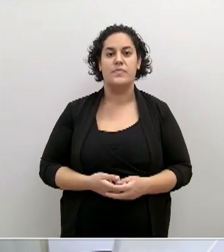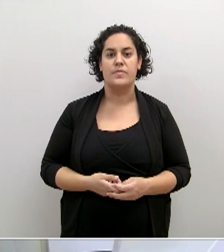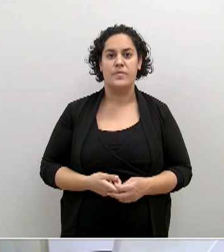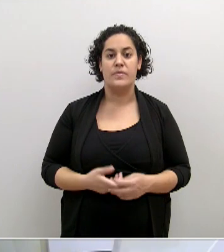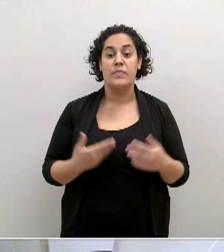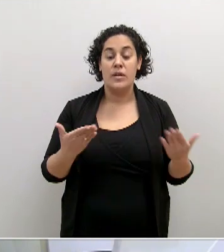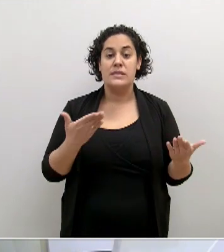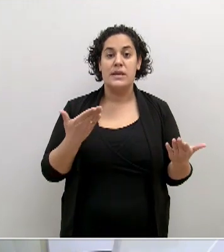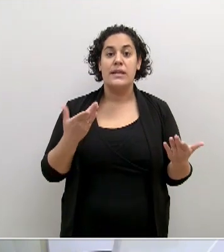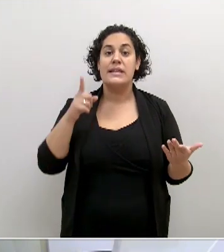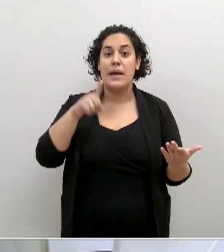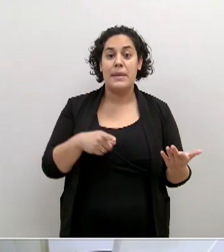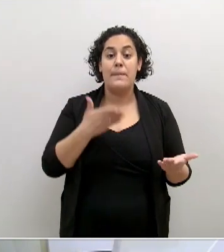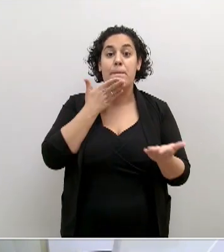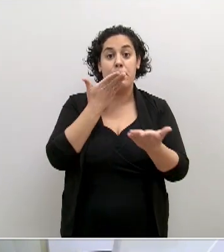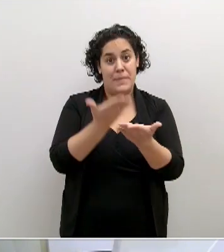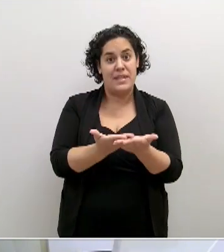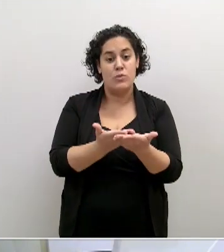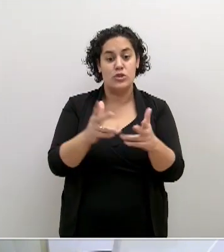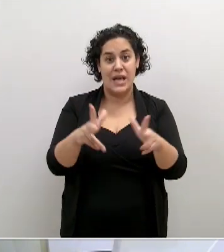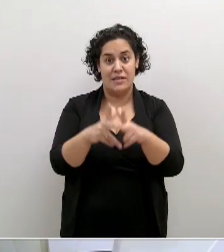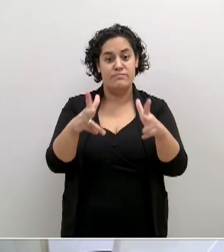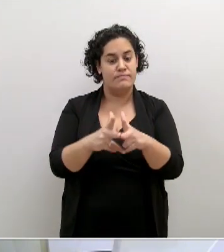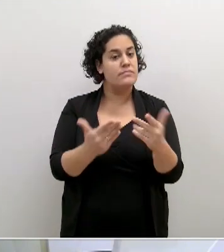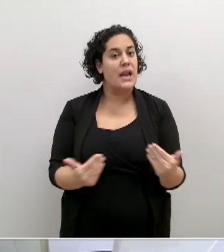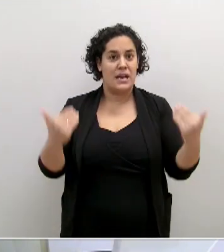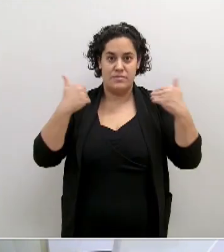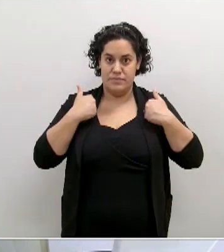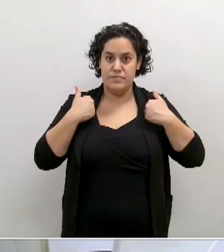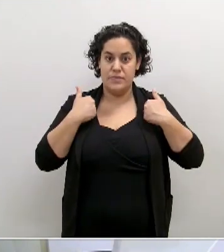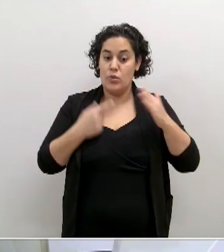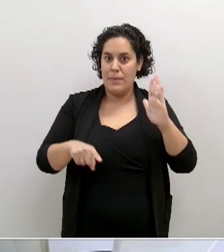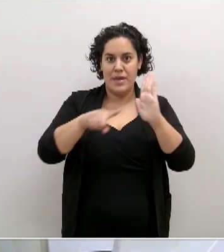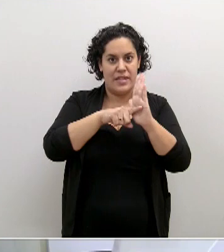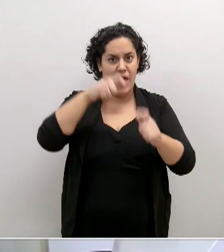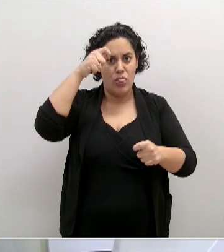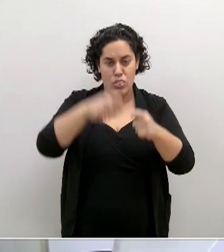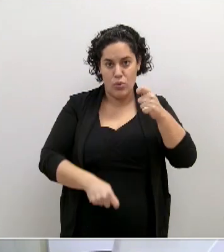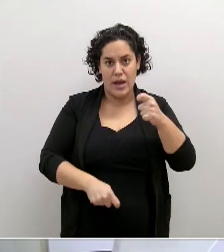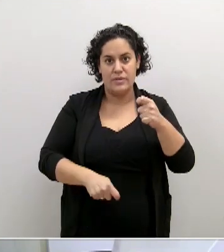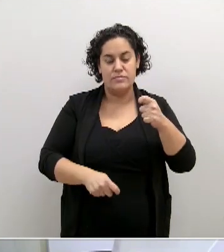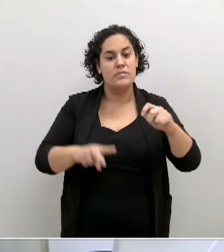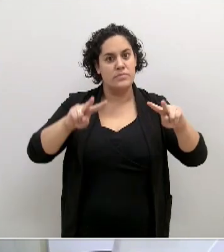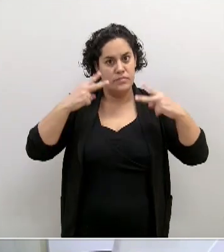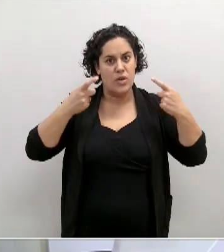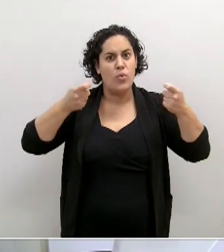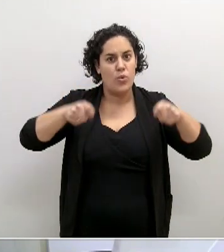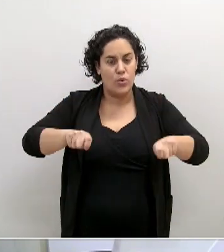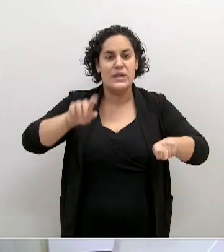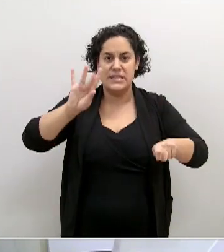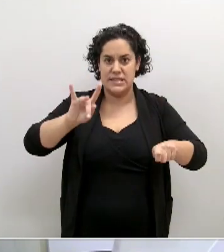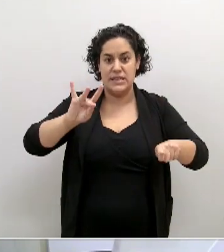que pedimos al mismo tiempo es una responsabilidad de la población. O sea, una medida tan dura como es el cierre de la hostelería y la restauración, sabiendo